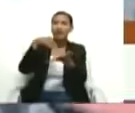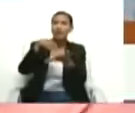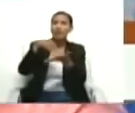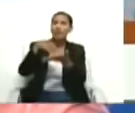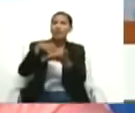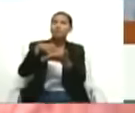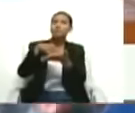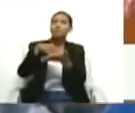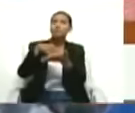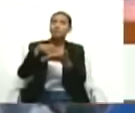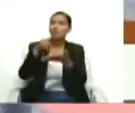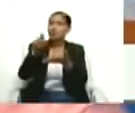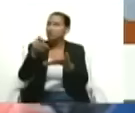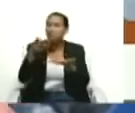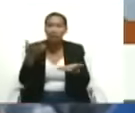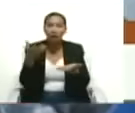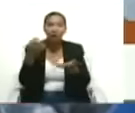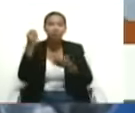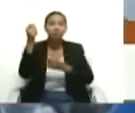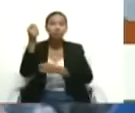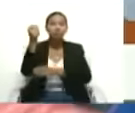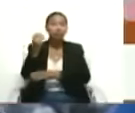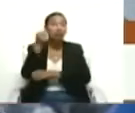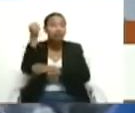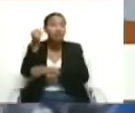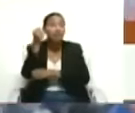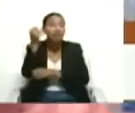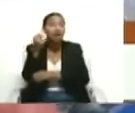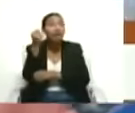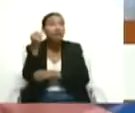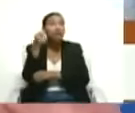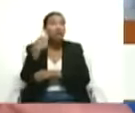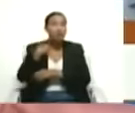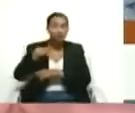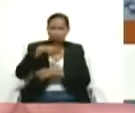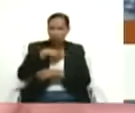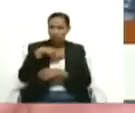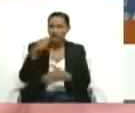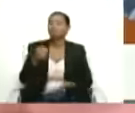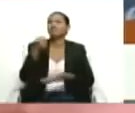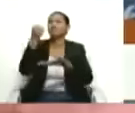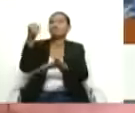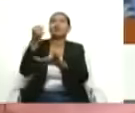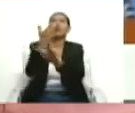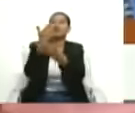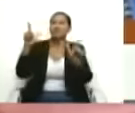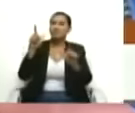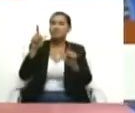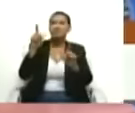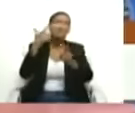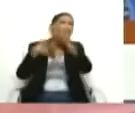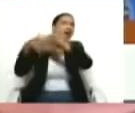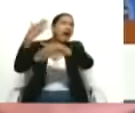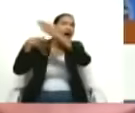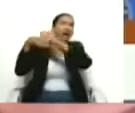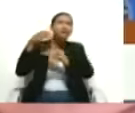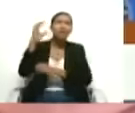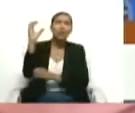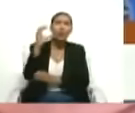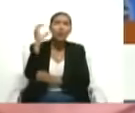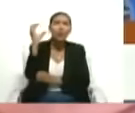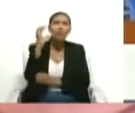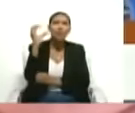ni en la campaña Admirable, ni en la campaña donde fuimos a dar la libertad a Colombia y la campaña del sur.